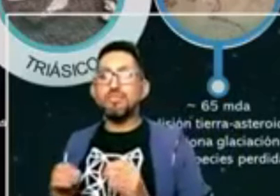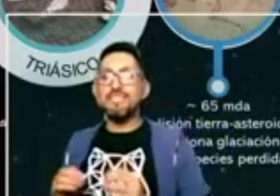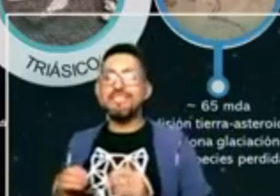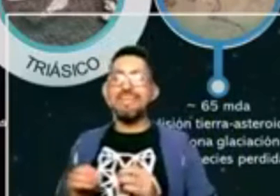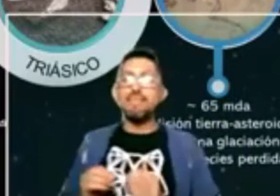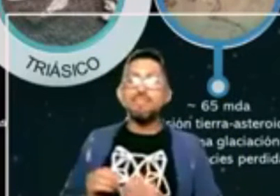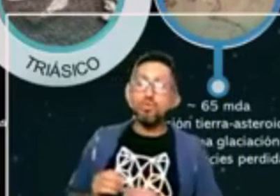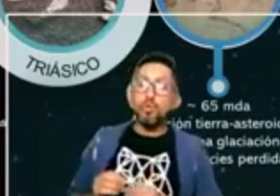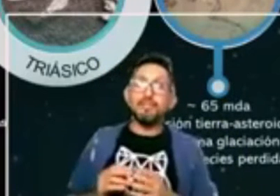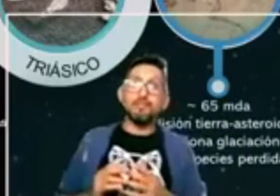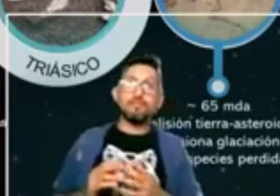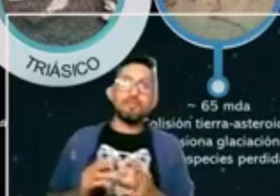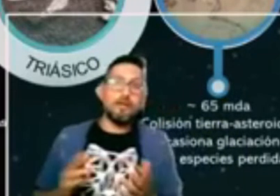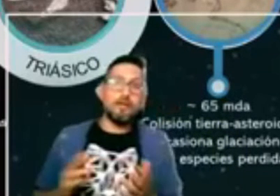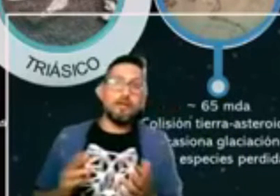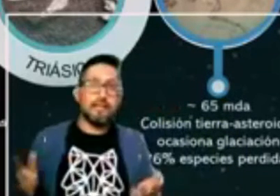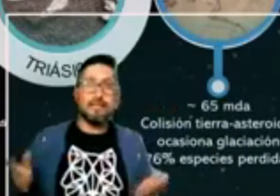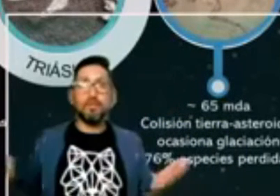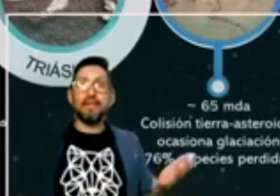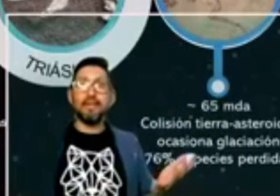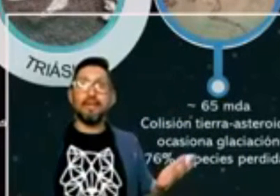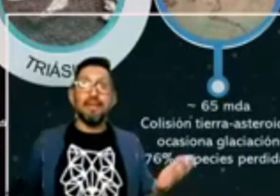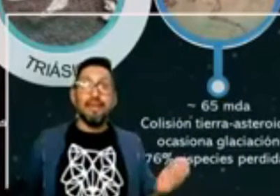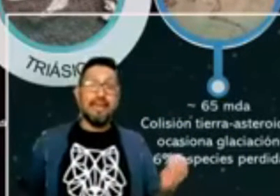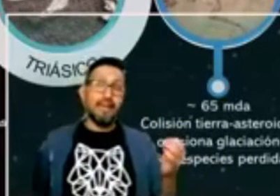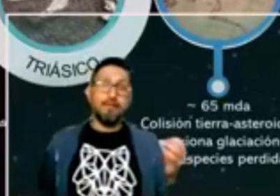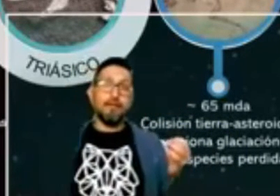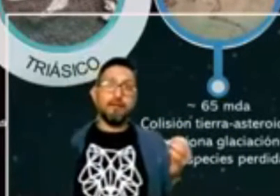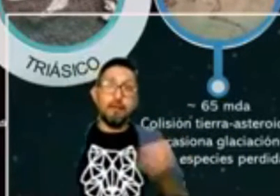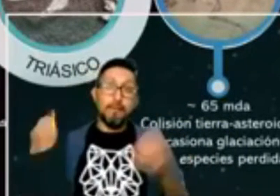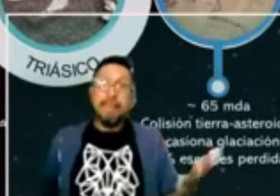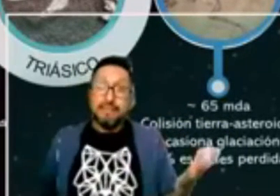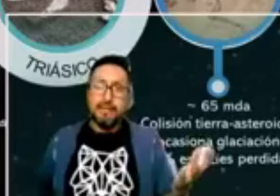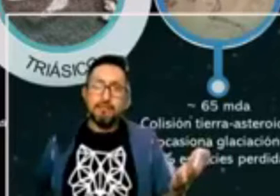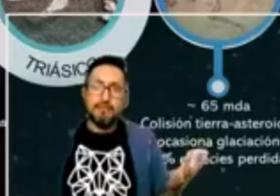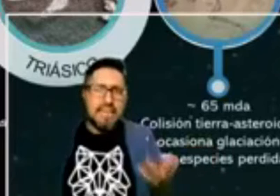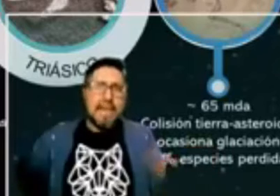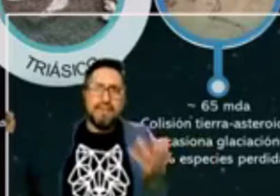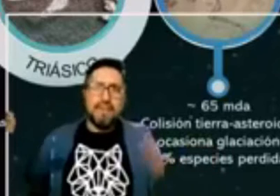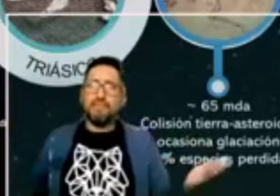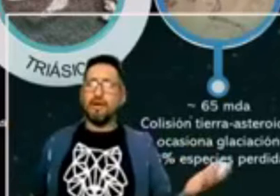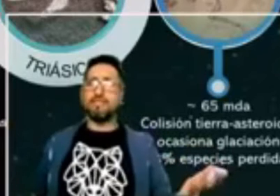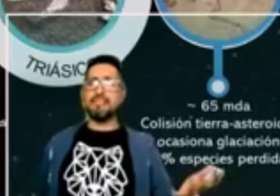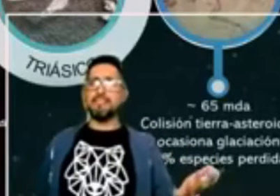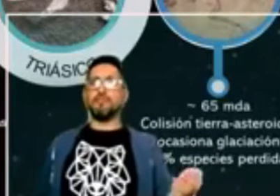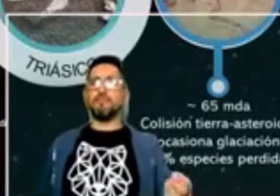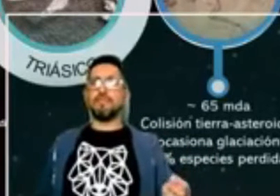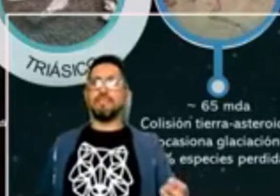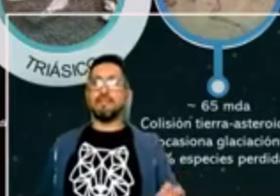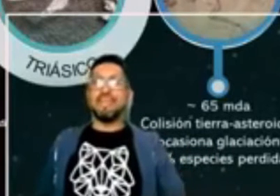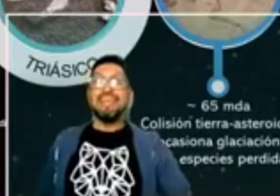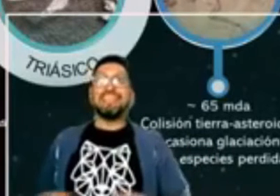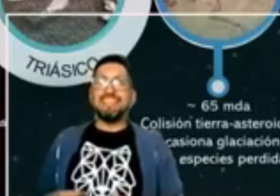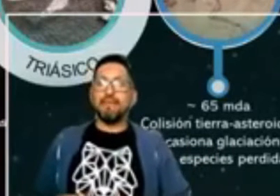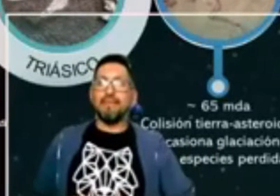primeras cosas que suelen decirnos es, bueno, es que resulta que en el planeta ya había habido antes extinciones